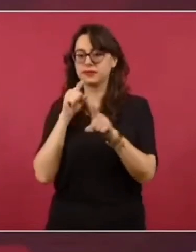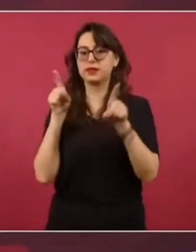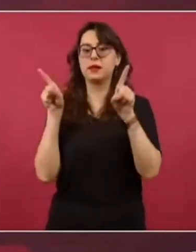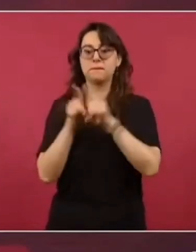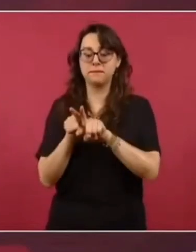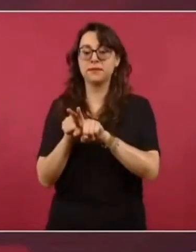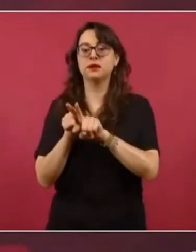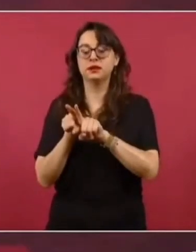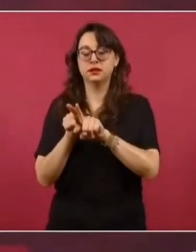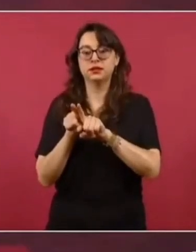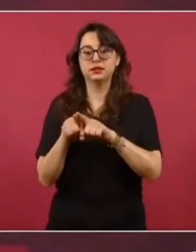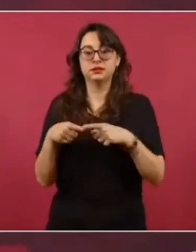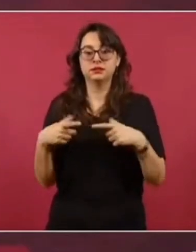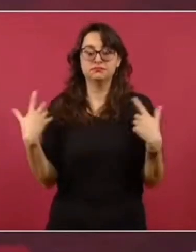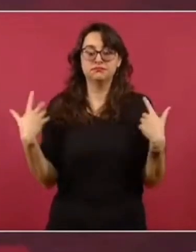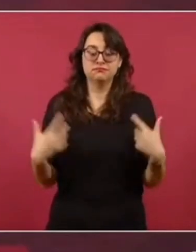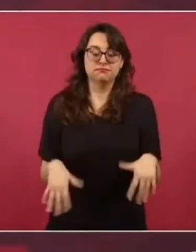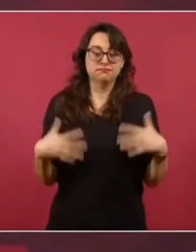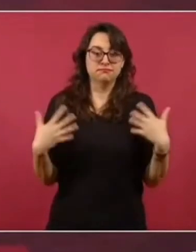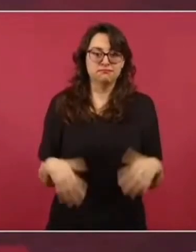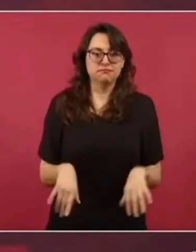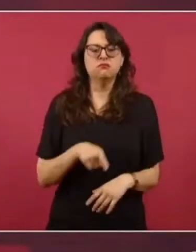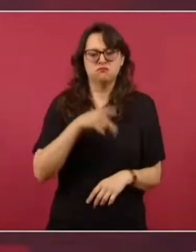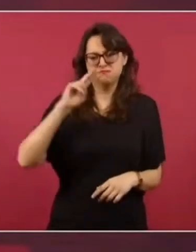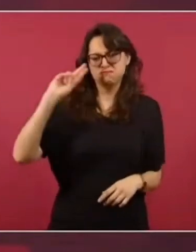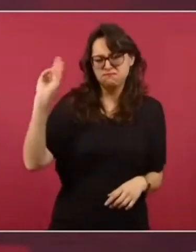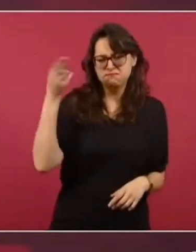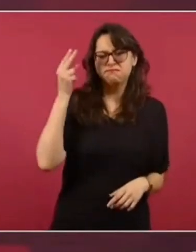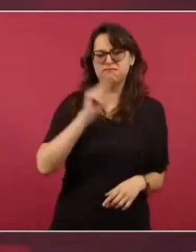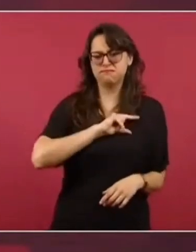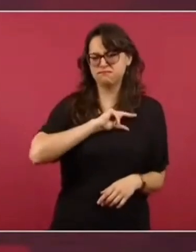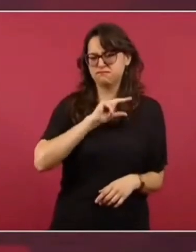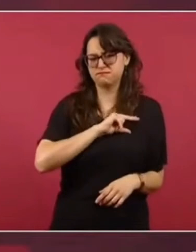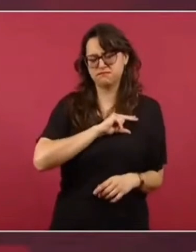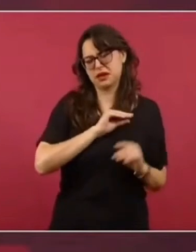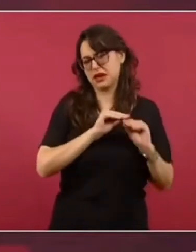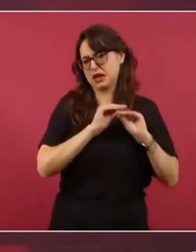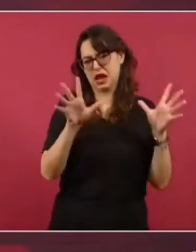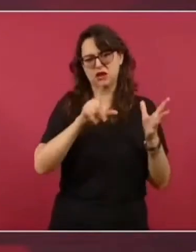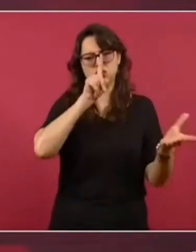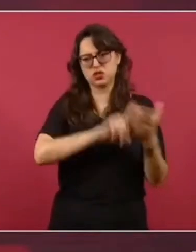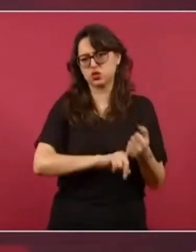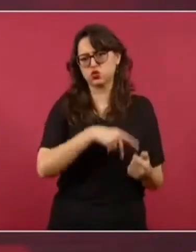Pero lo lamentable es que tomaron las universidades públicas